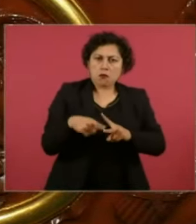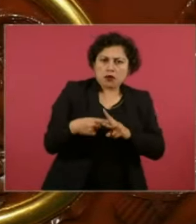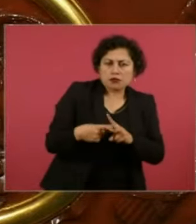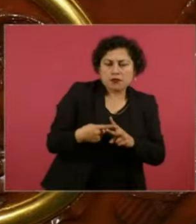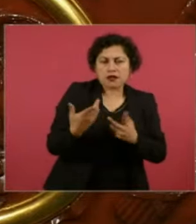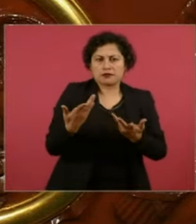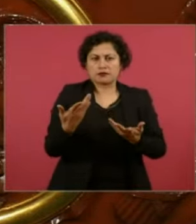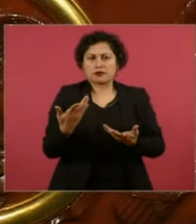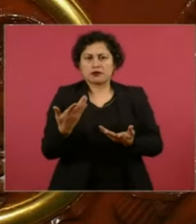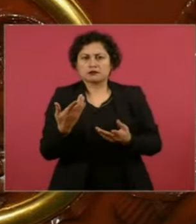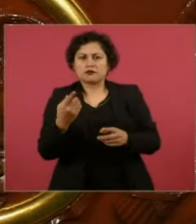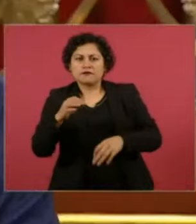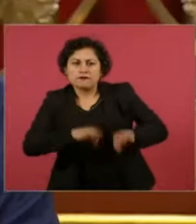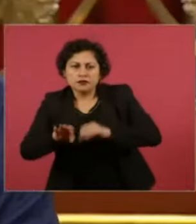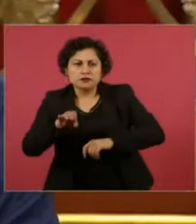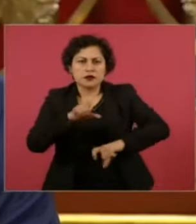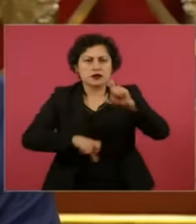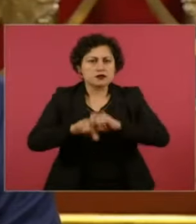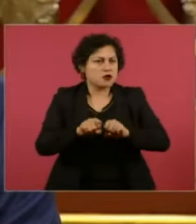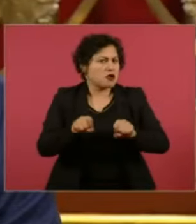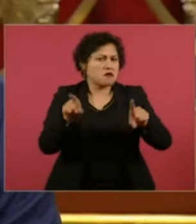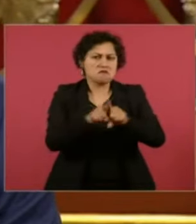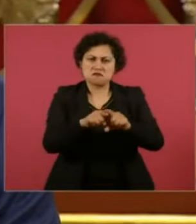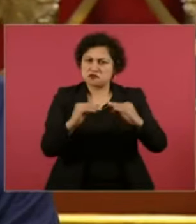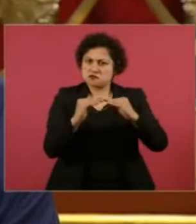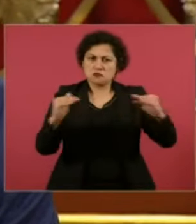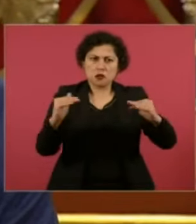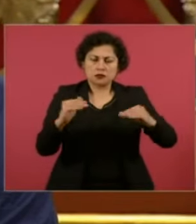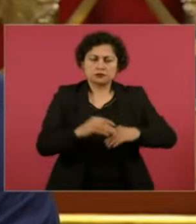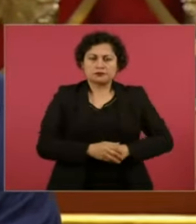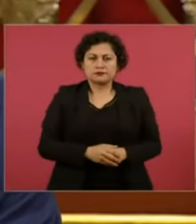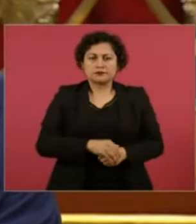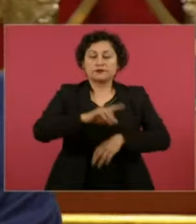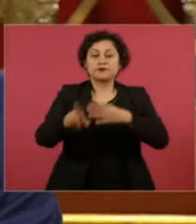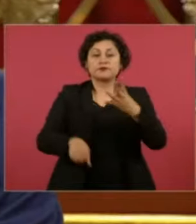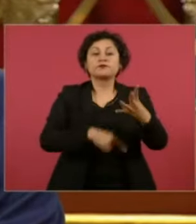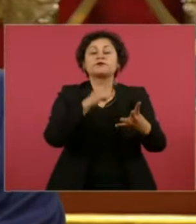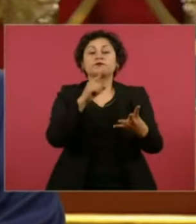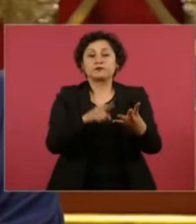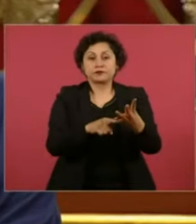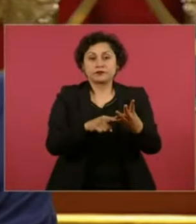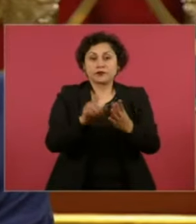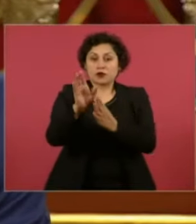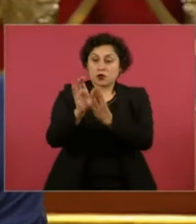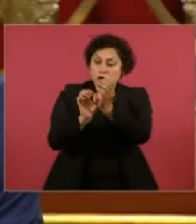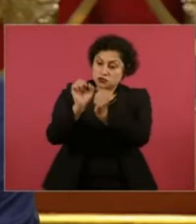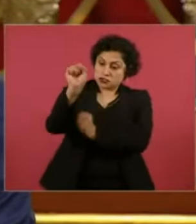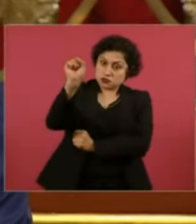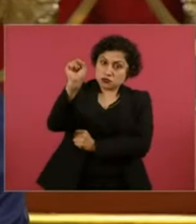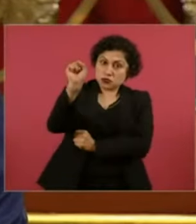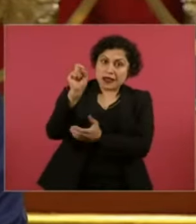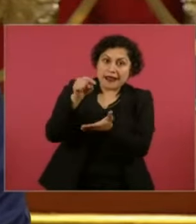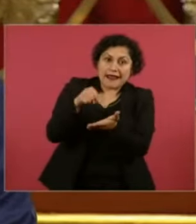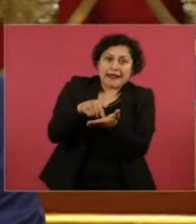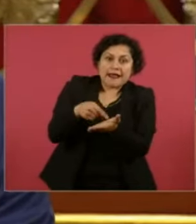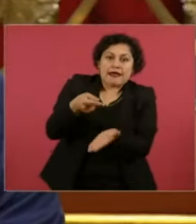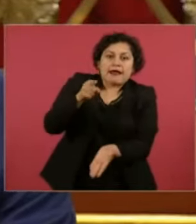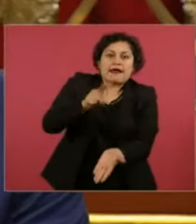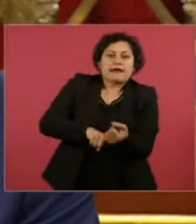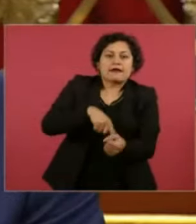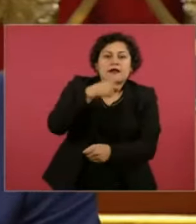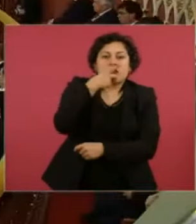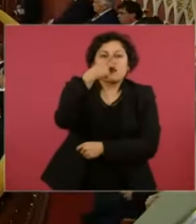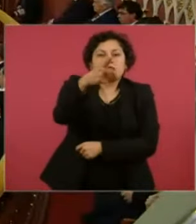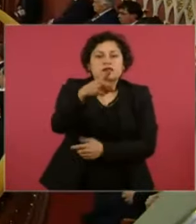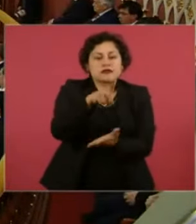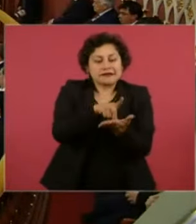1917, pues toda su dignidad, su humanismo y su grandeza. Así terminó el